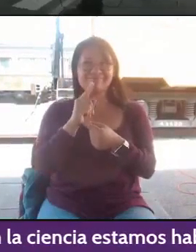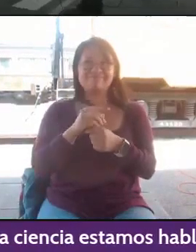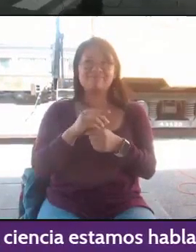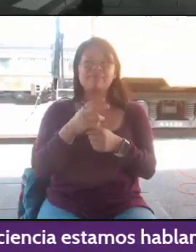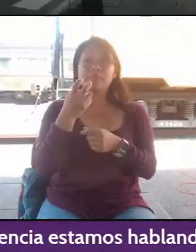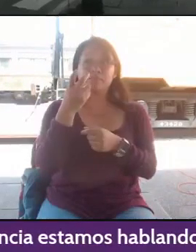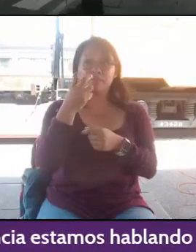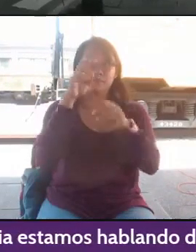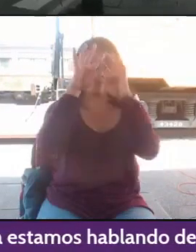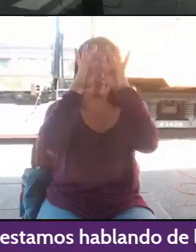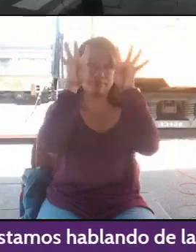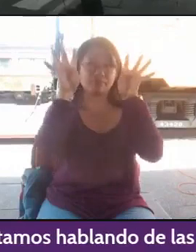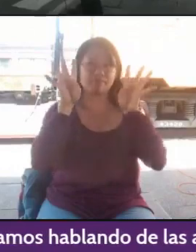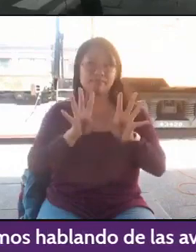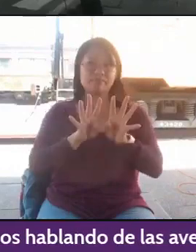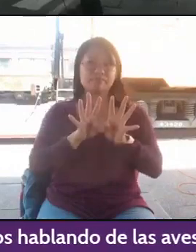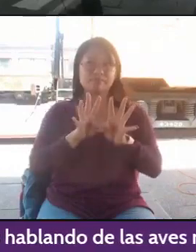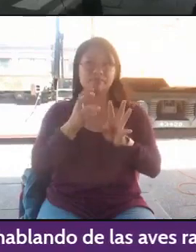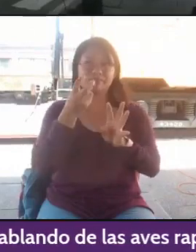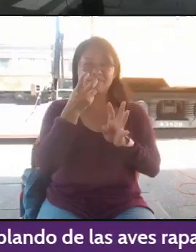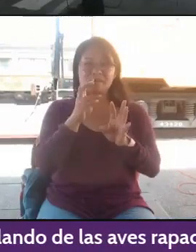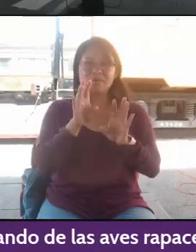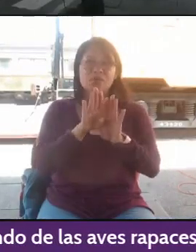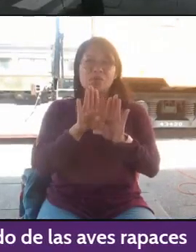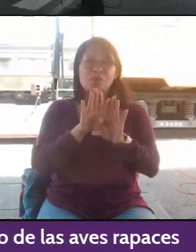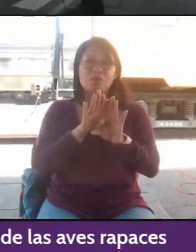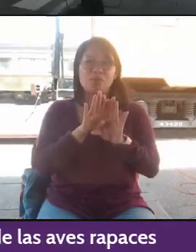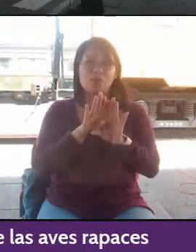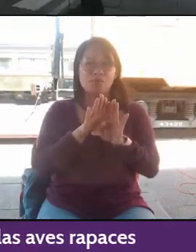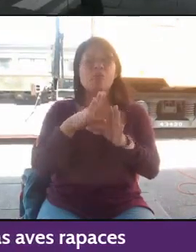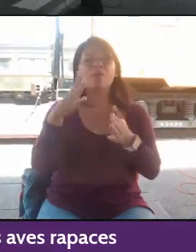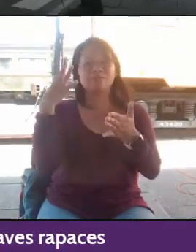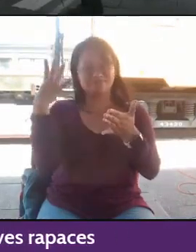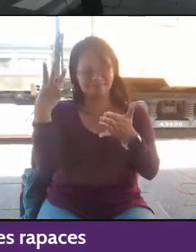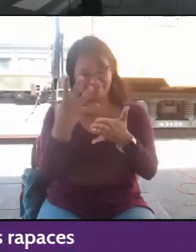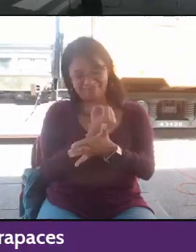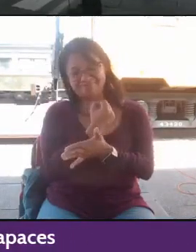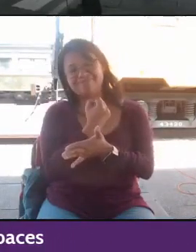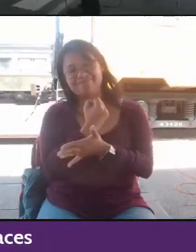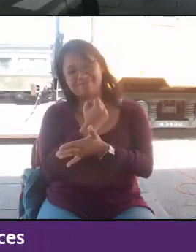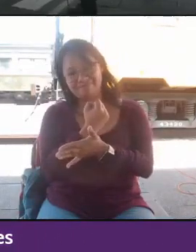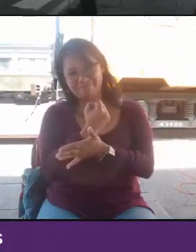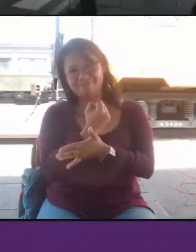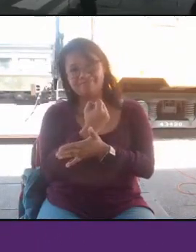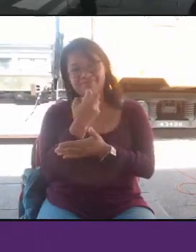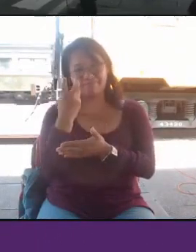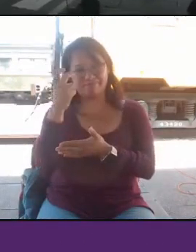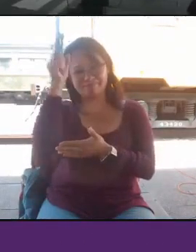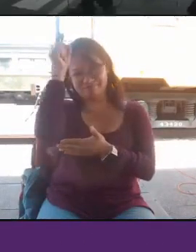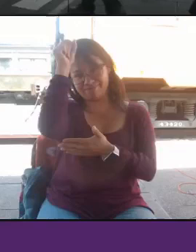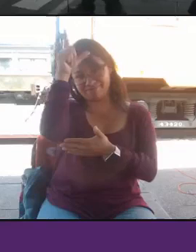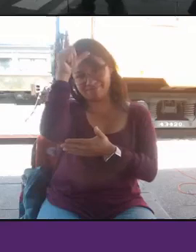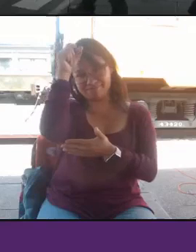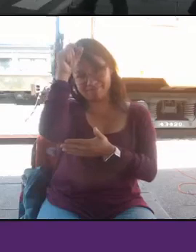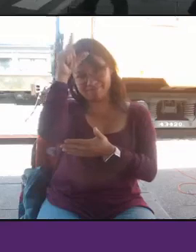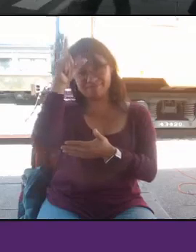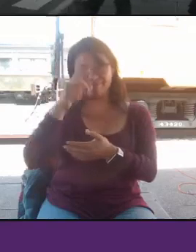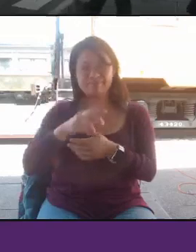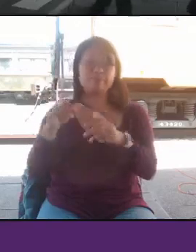disco facial le va a dar el gane definitivo a las rapaces nocturnas. Una más. Todo gracias al disco. Otra